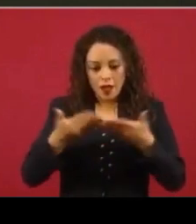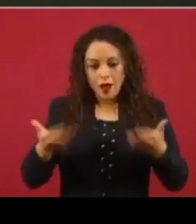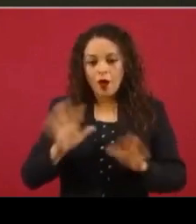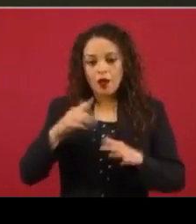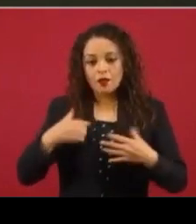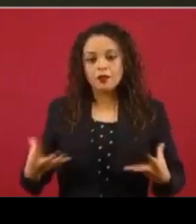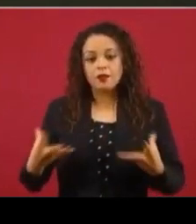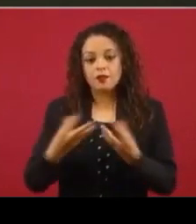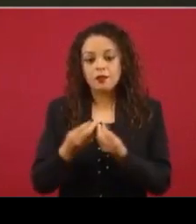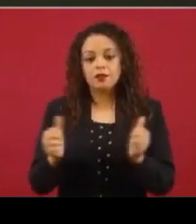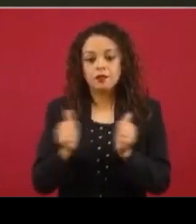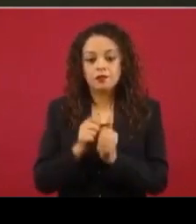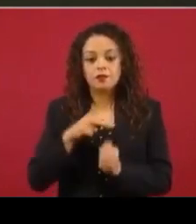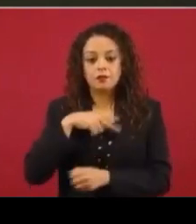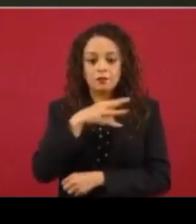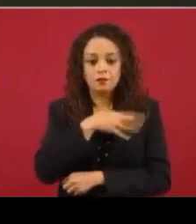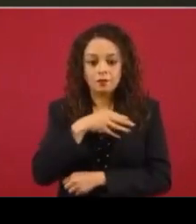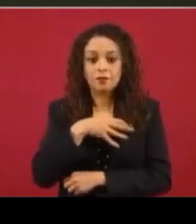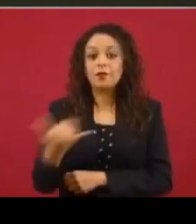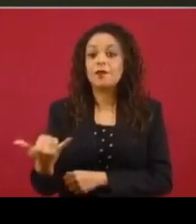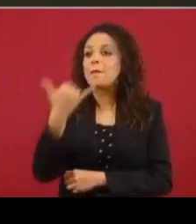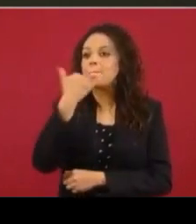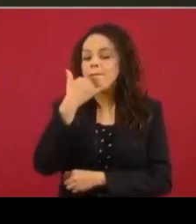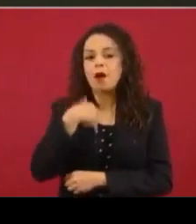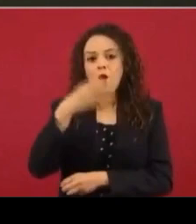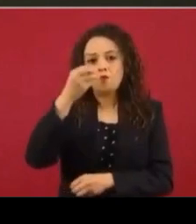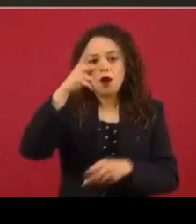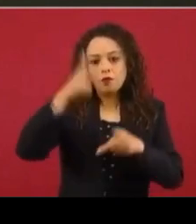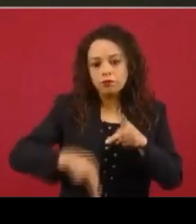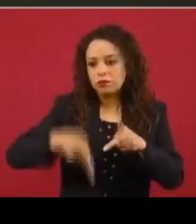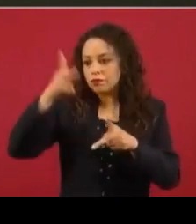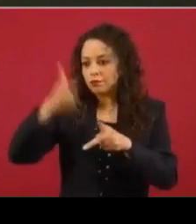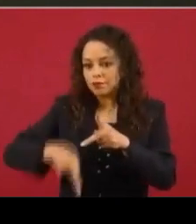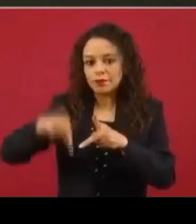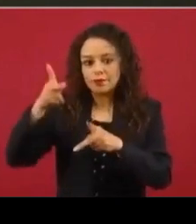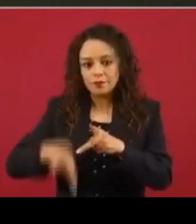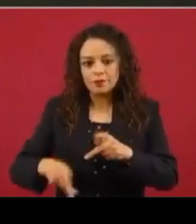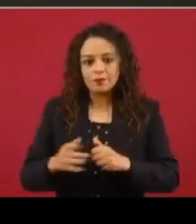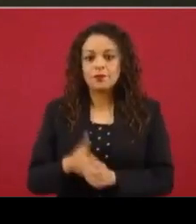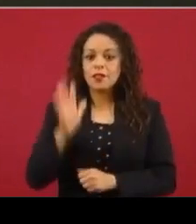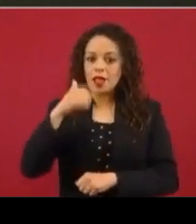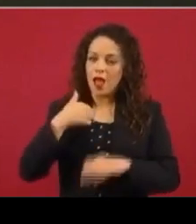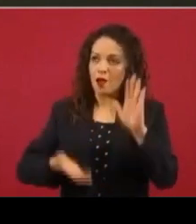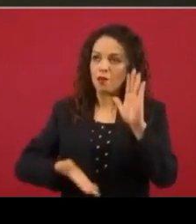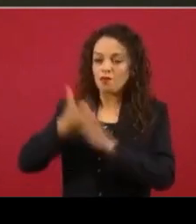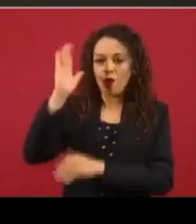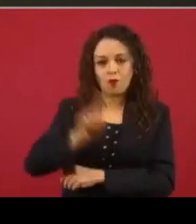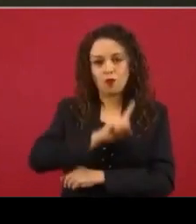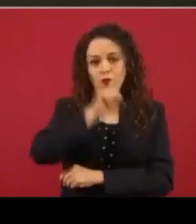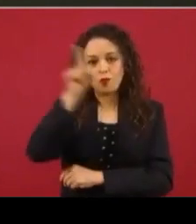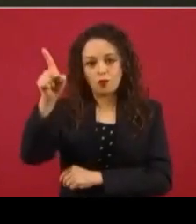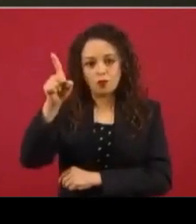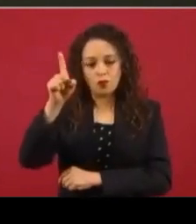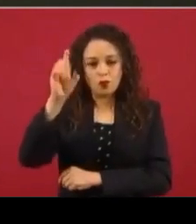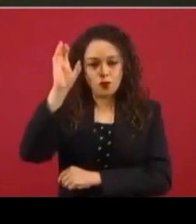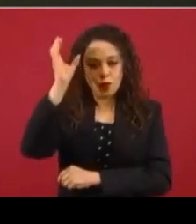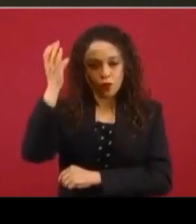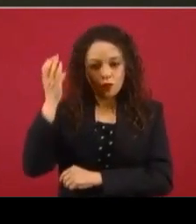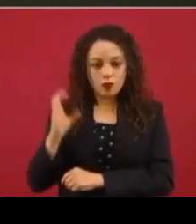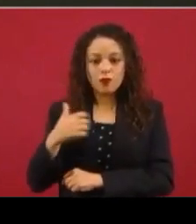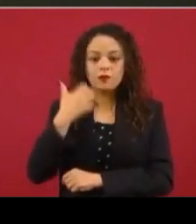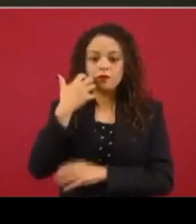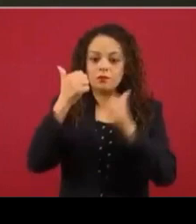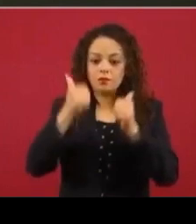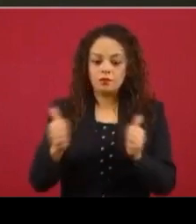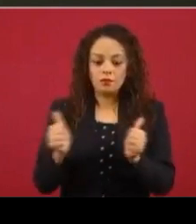decir, disculpen por tanta interrupción. Ya me voy a Culiacán, quiero estar con mi hijo, quiero abrazarlo